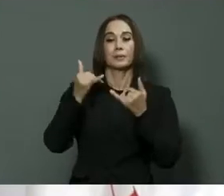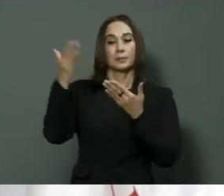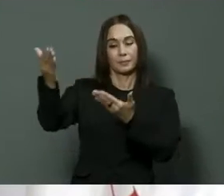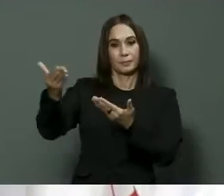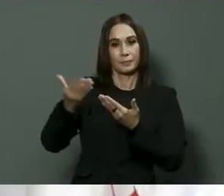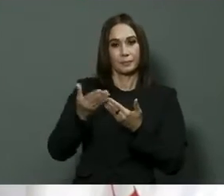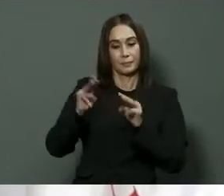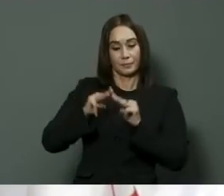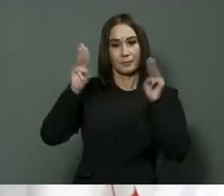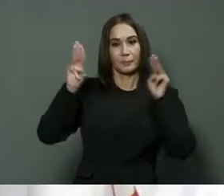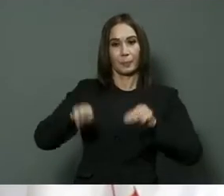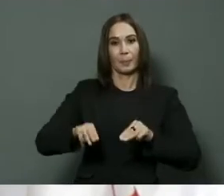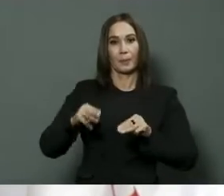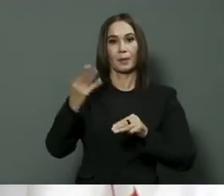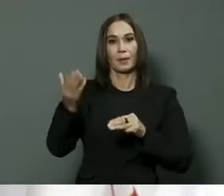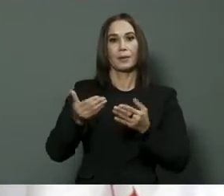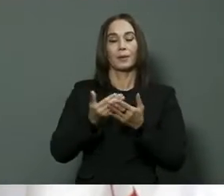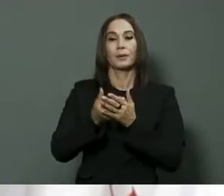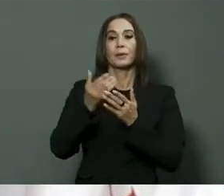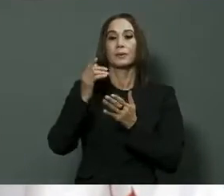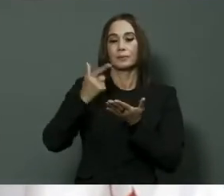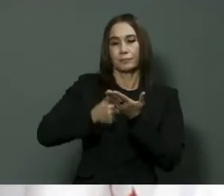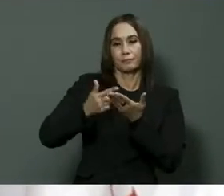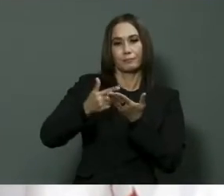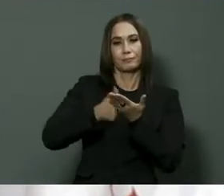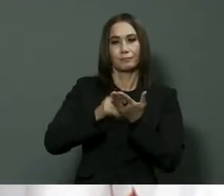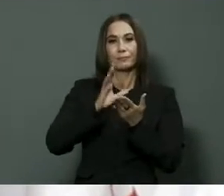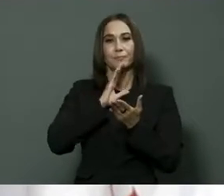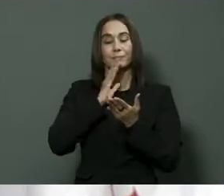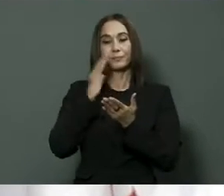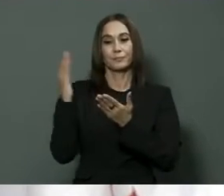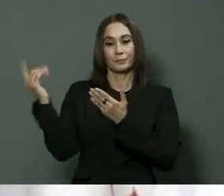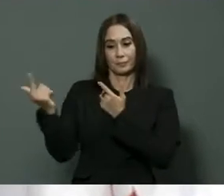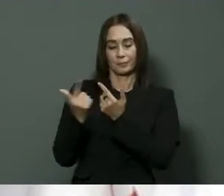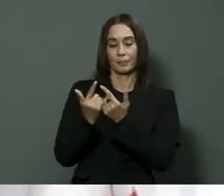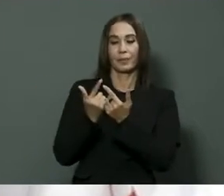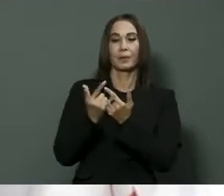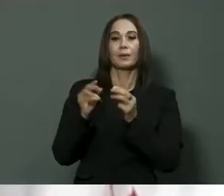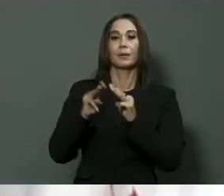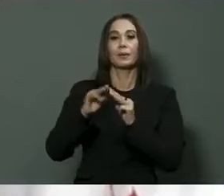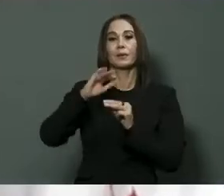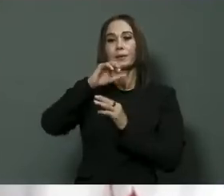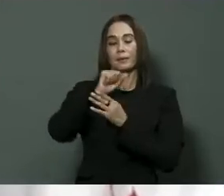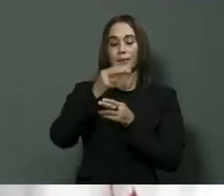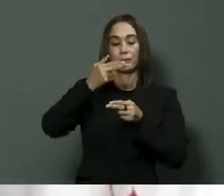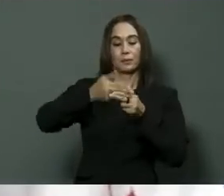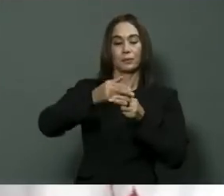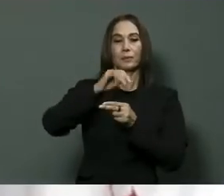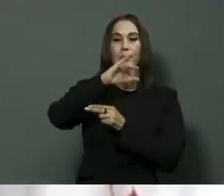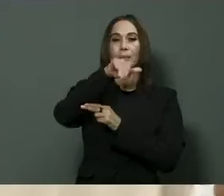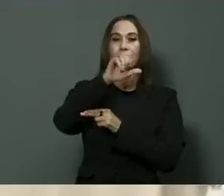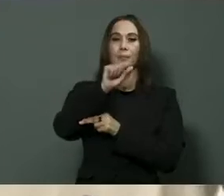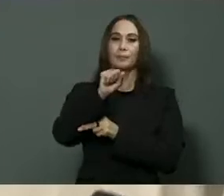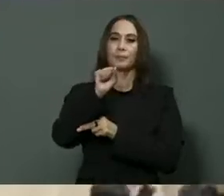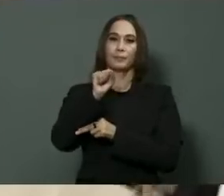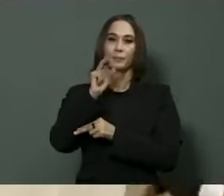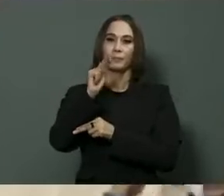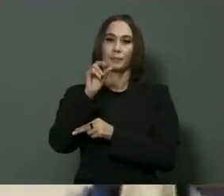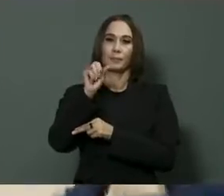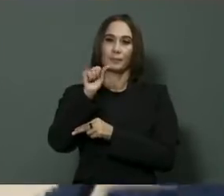precisamente el señor ministro quien nos va a hablar a continuación. Honorable señor Jesús Vázquez Martínez.